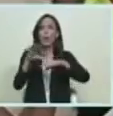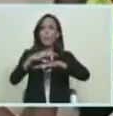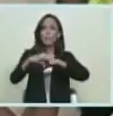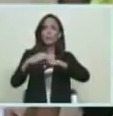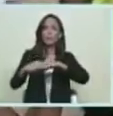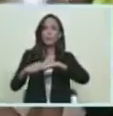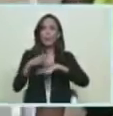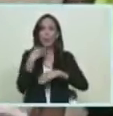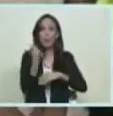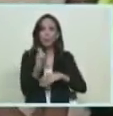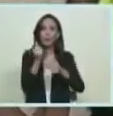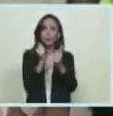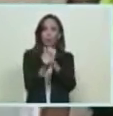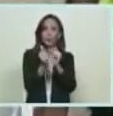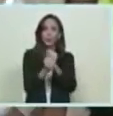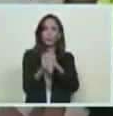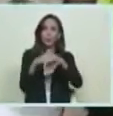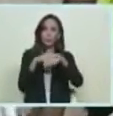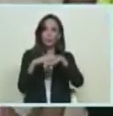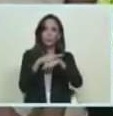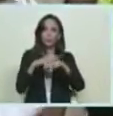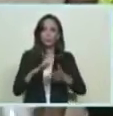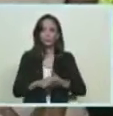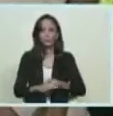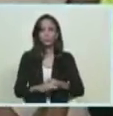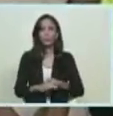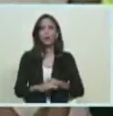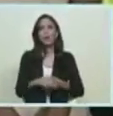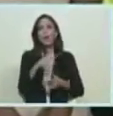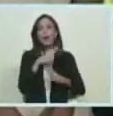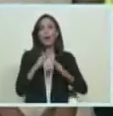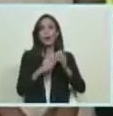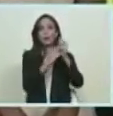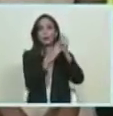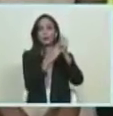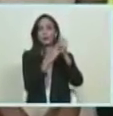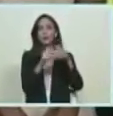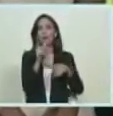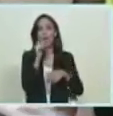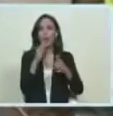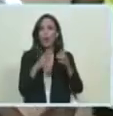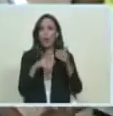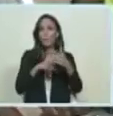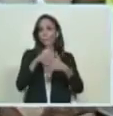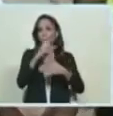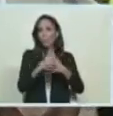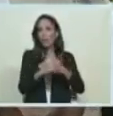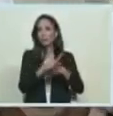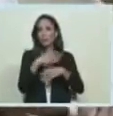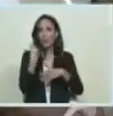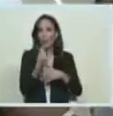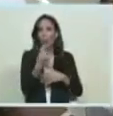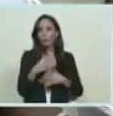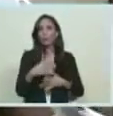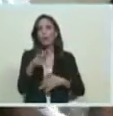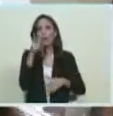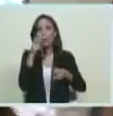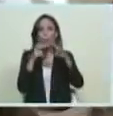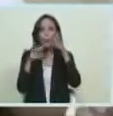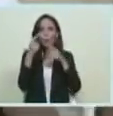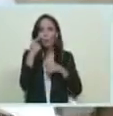para la Juventud y el Deporte, Pedro Infante, hermano, camarada, líder del plan Chamba Juvenil. Y pues nosotros queremos